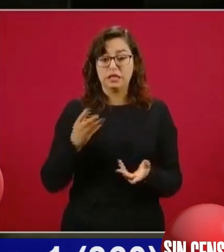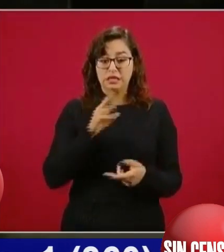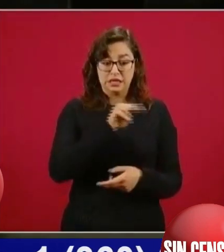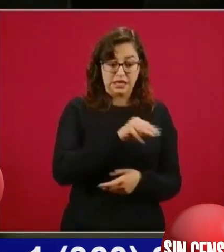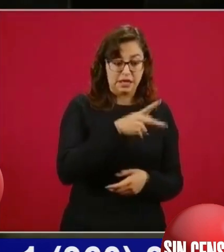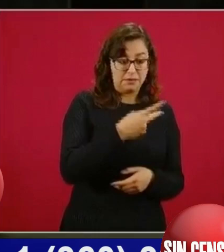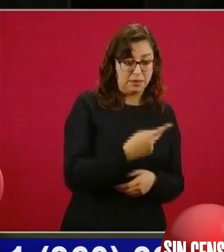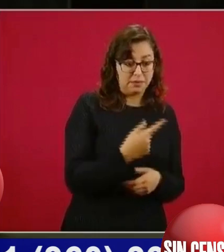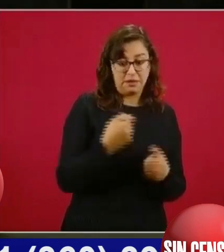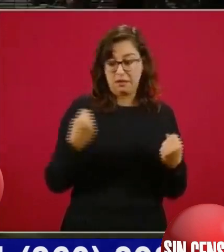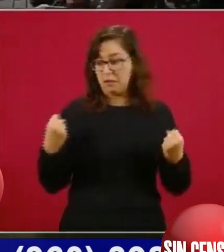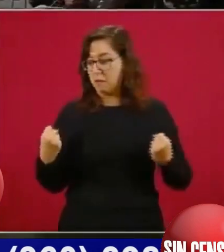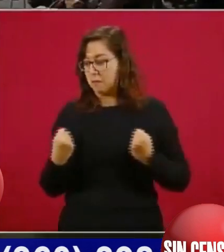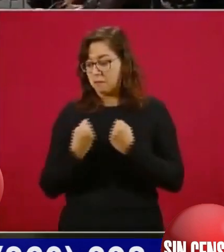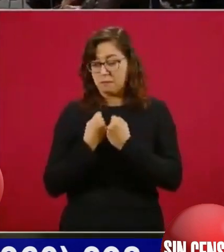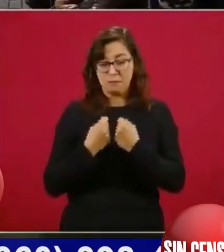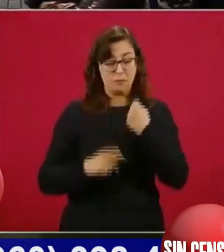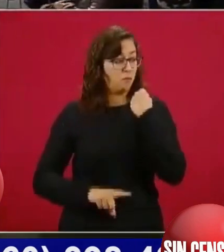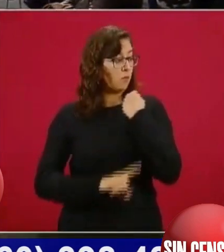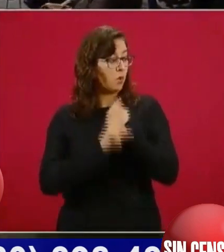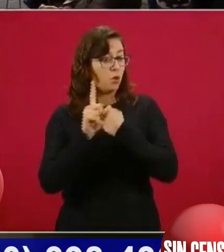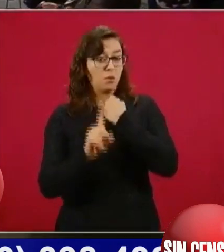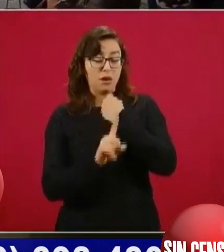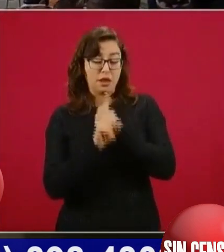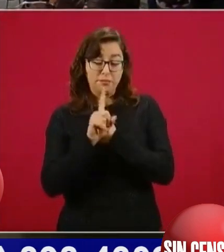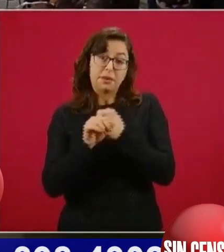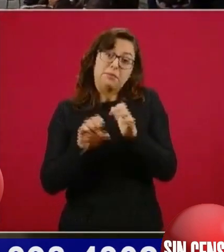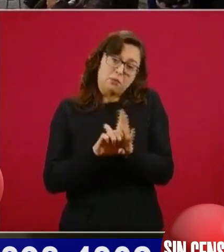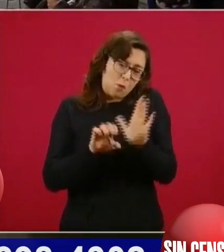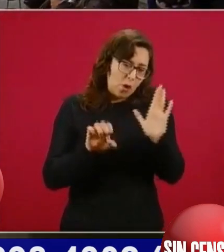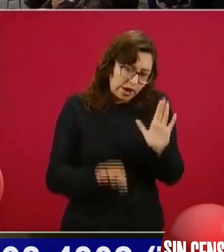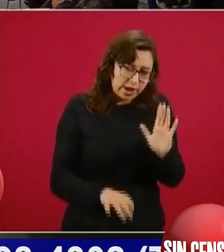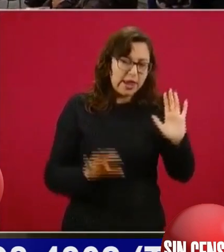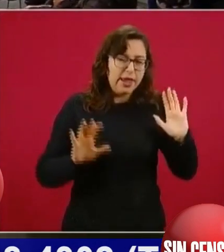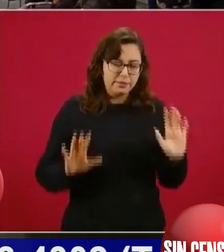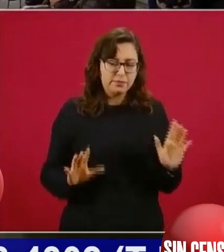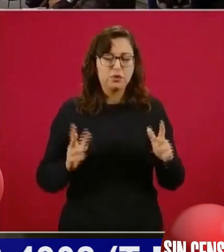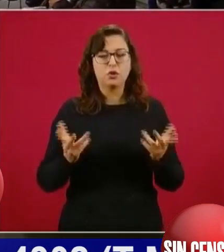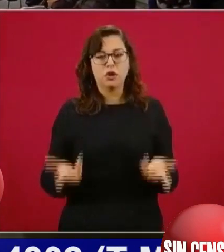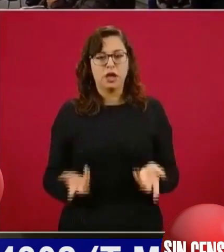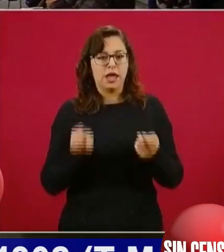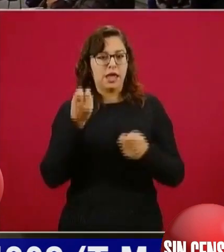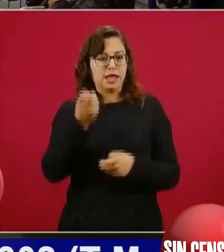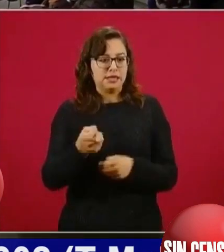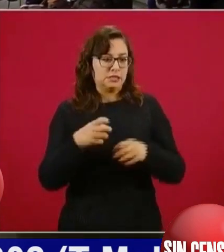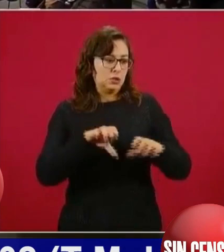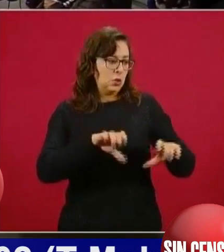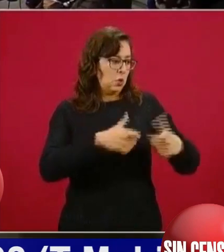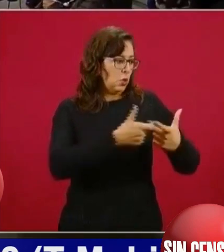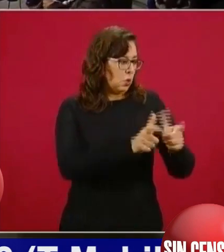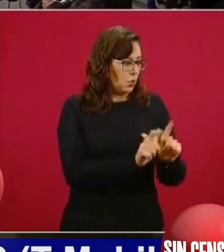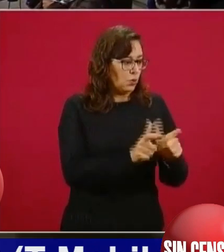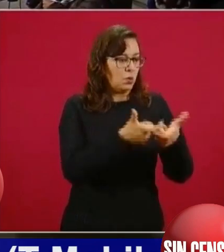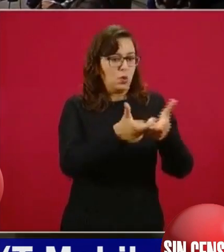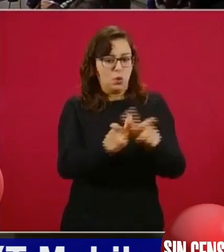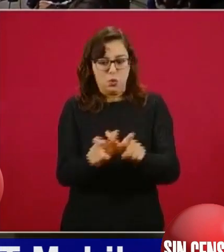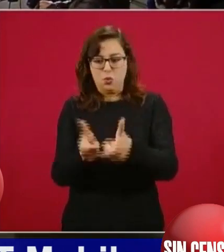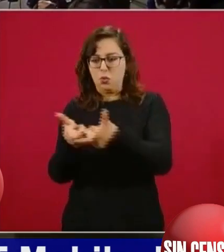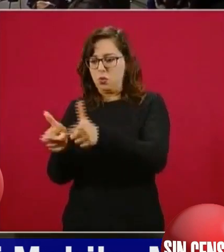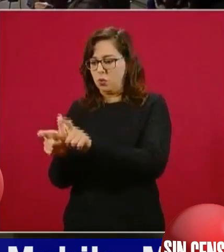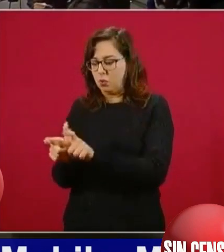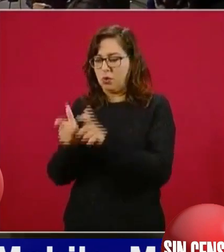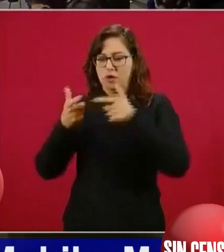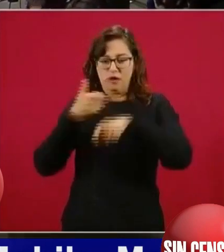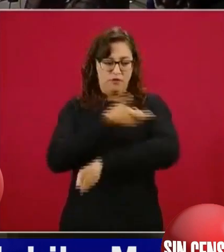fiscalías, por ejemplo, y que esto tiene entrampados pues a la mayoría de los colectivos que están en búsqueda de